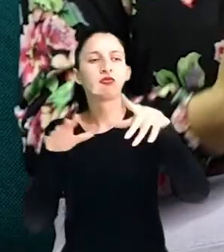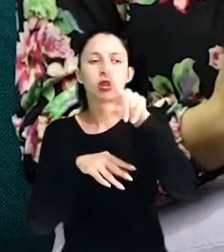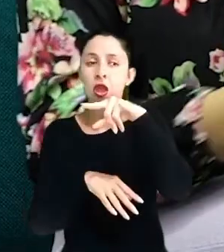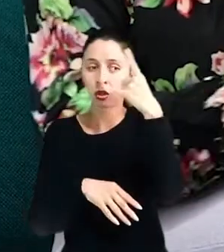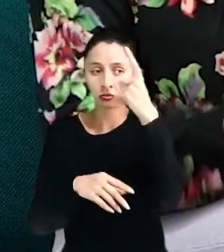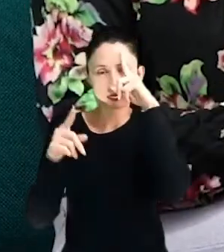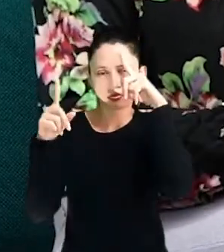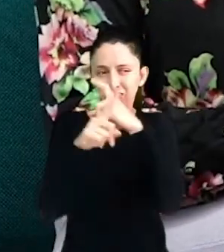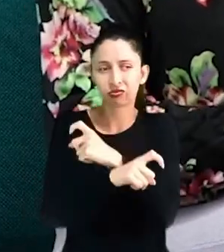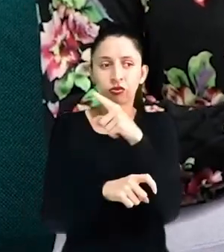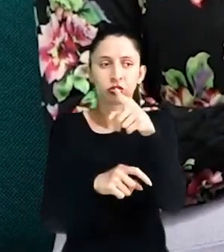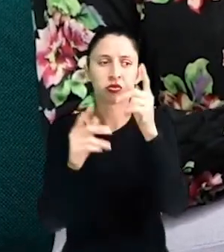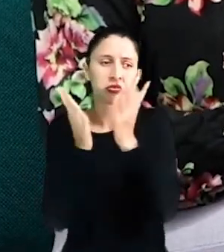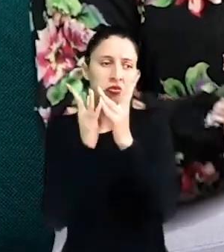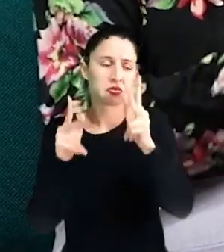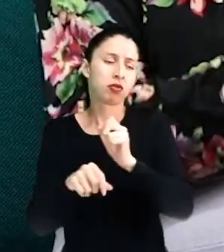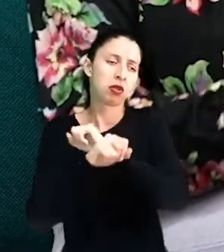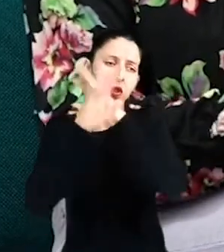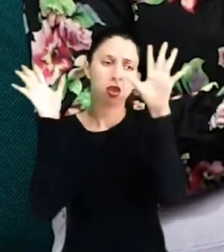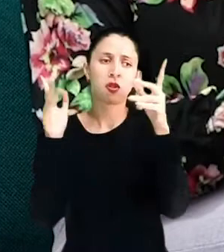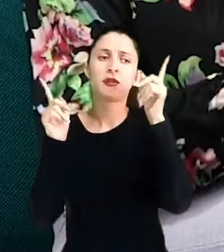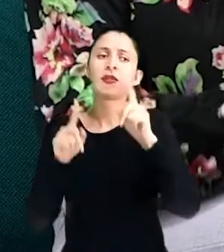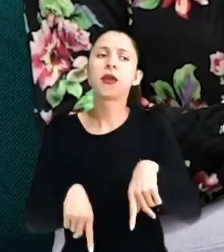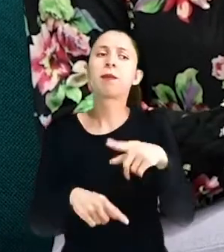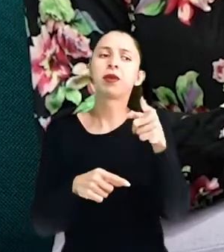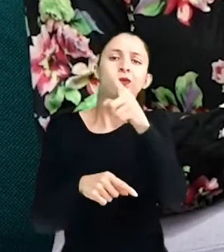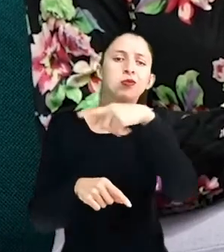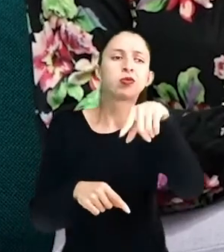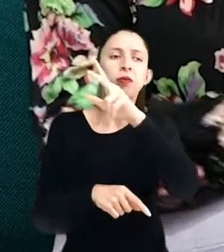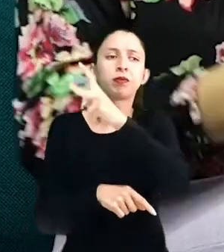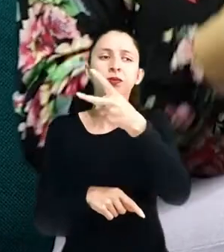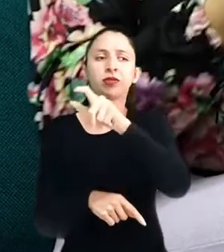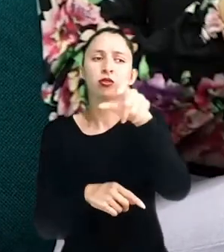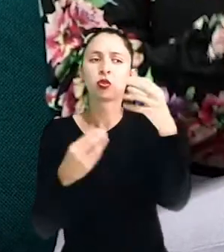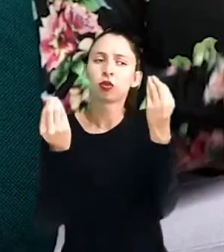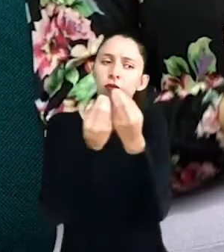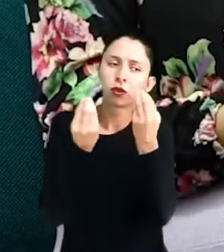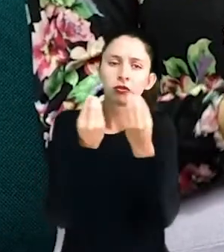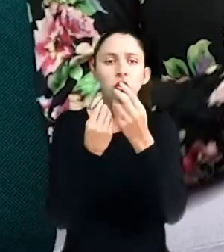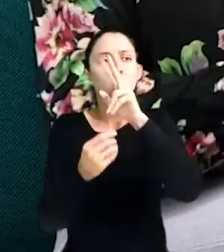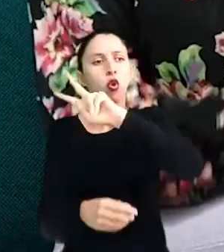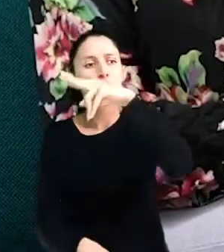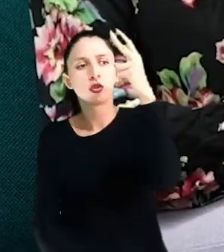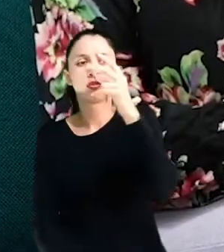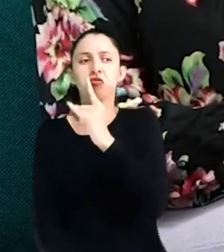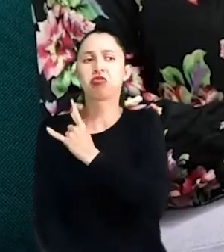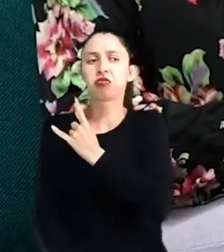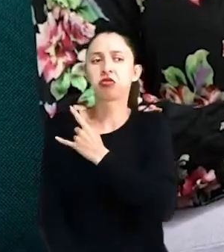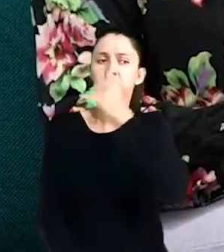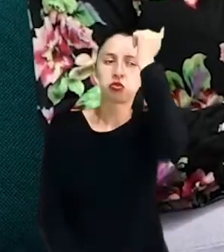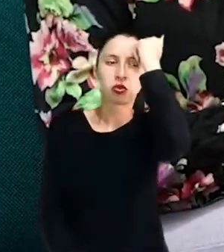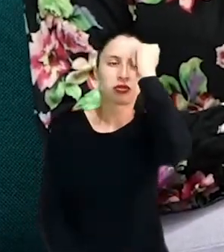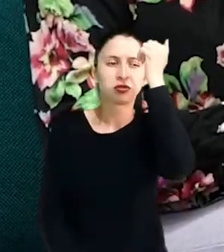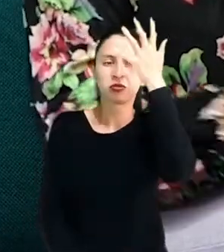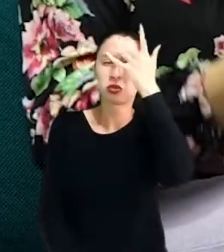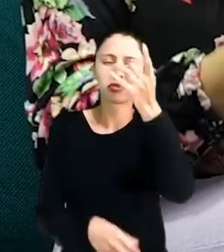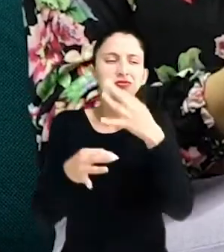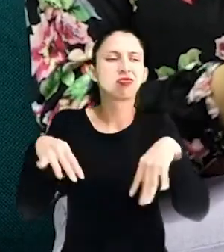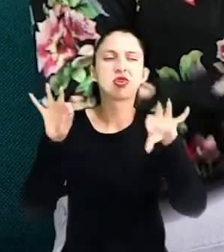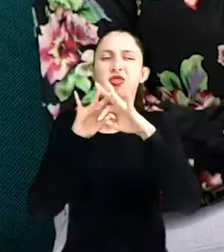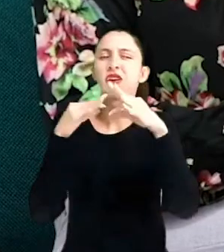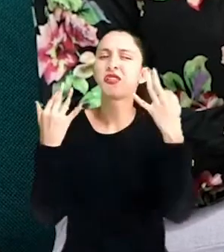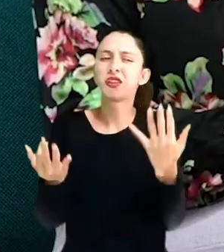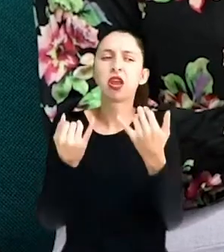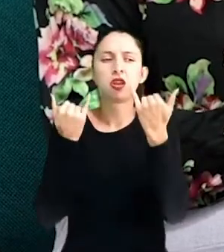queremos extenderle, no solo también pues a sus estudiantes, claramente, sino también a otros colegas, quizá de otras universidades? ¿Por